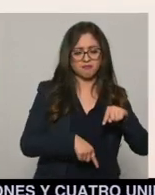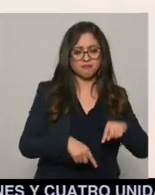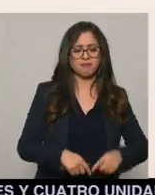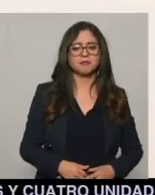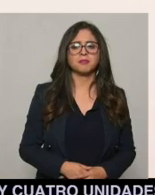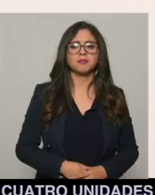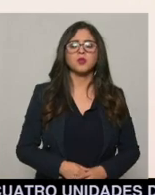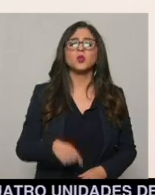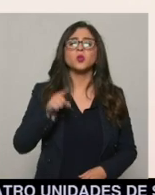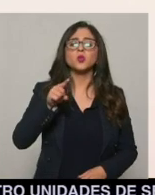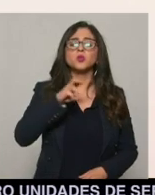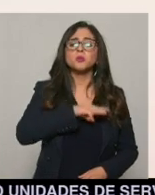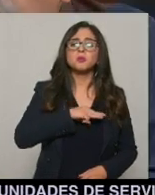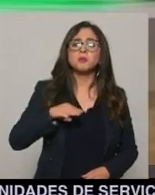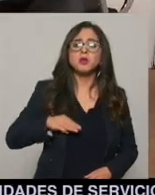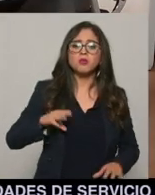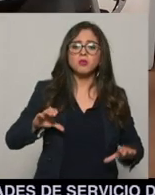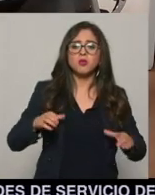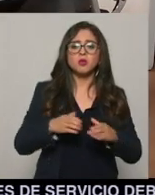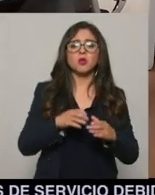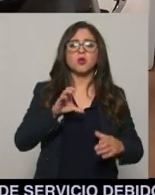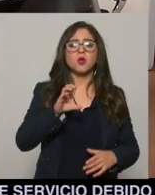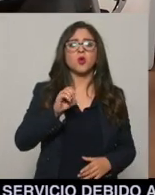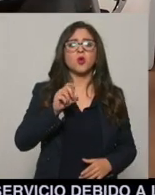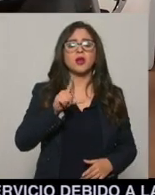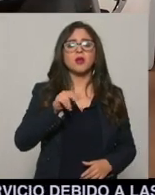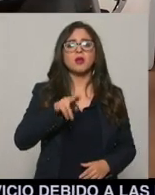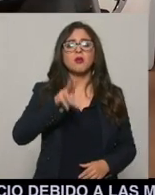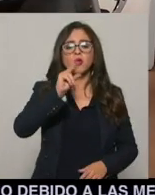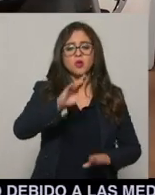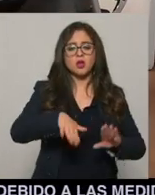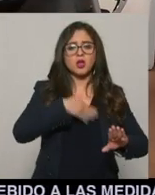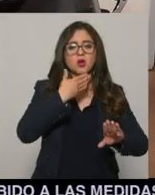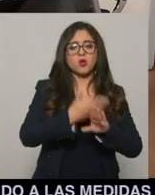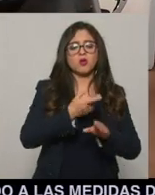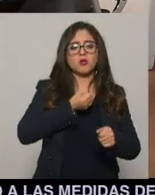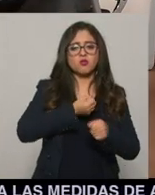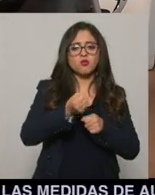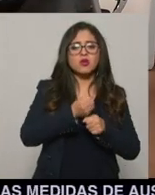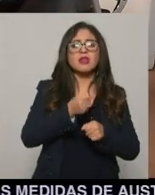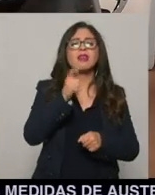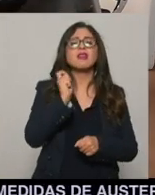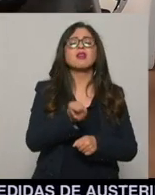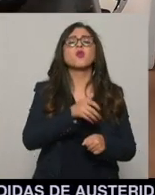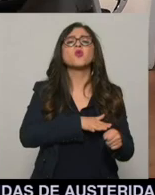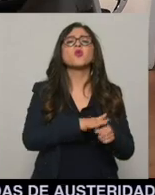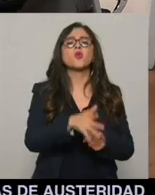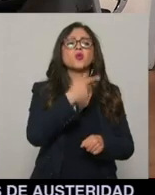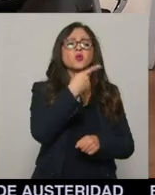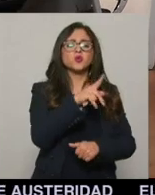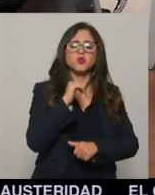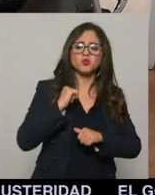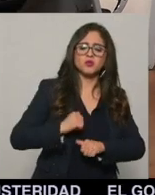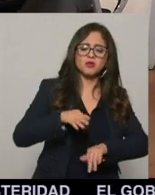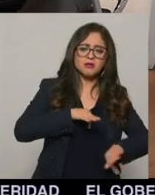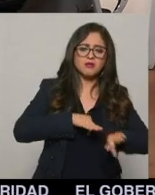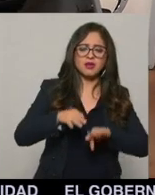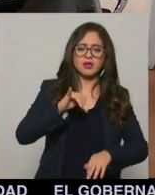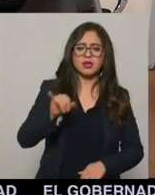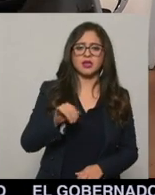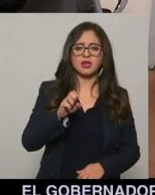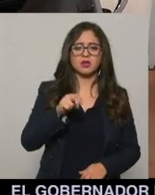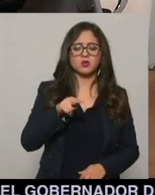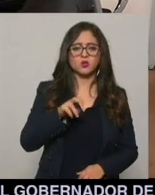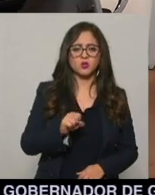como miembro fundador del Colectivo contra la Tortura, ¿cuál debe ser el papel del titular Jesús Horta precisamente al interior